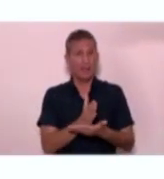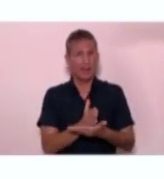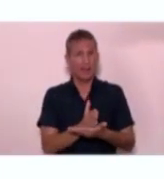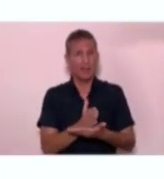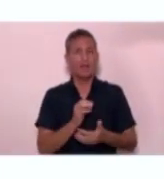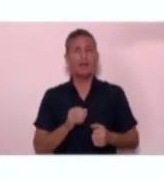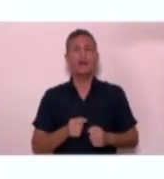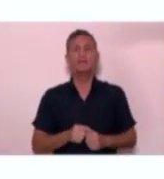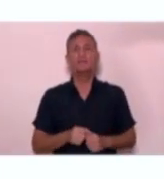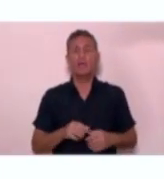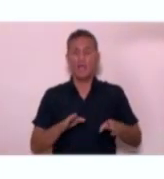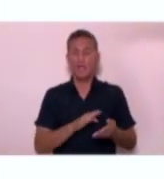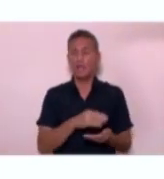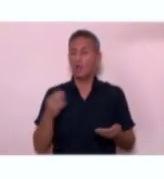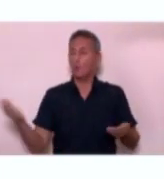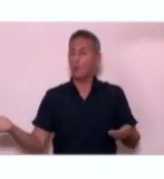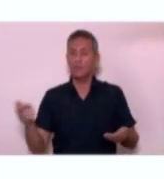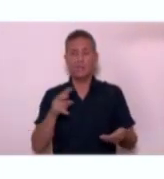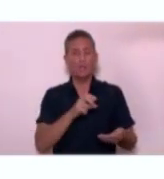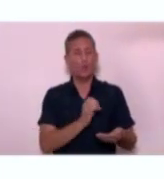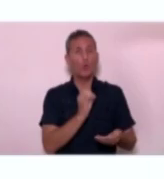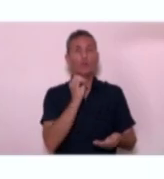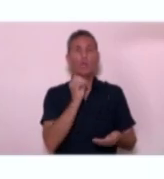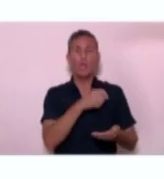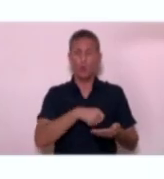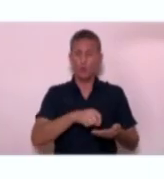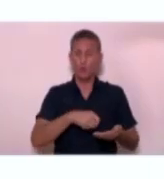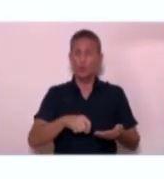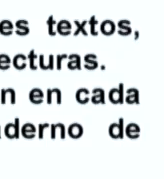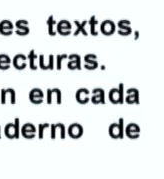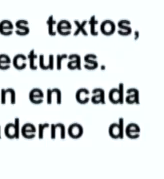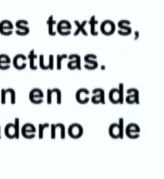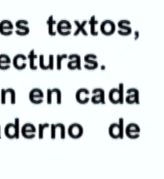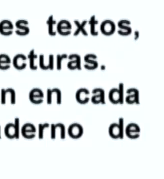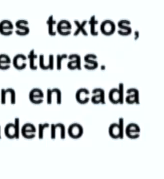se orientan en cada clase en el cuaderno de ortografía.